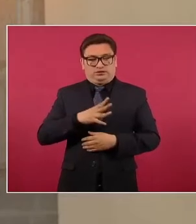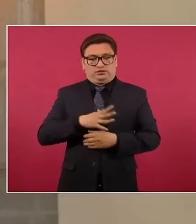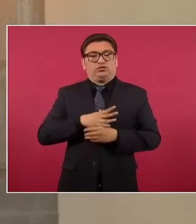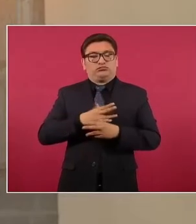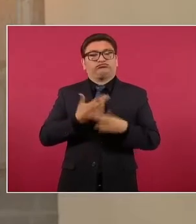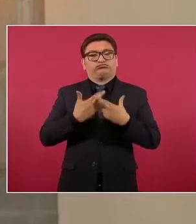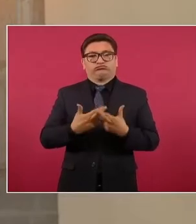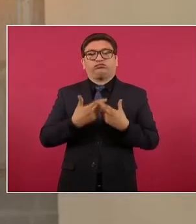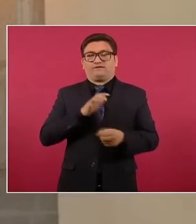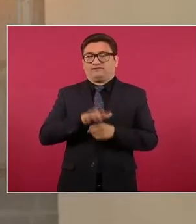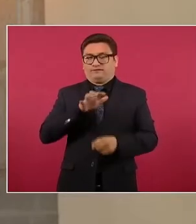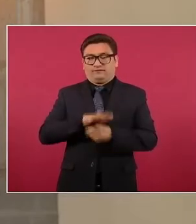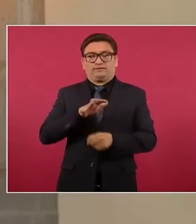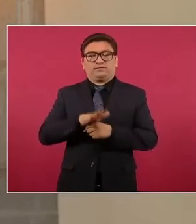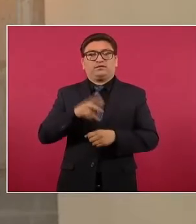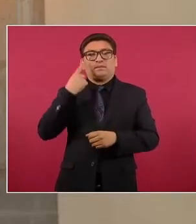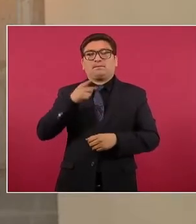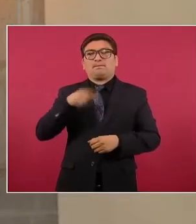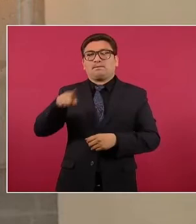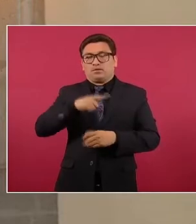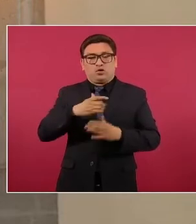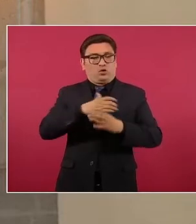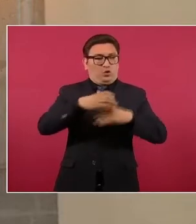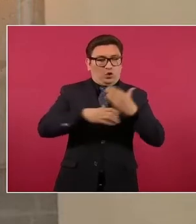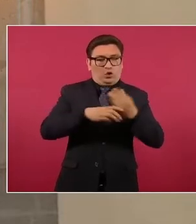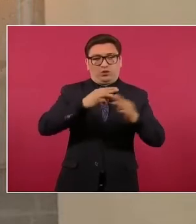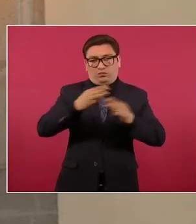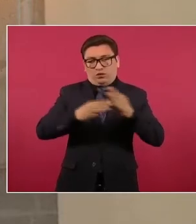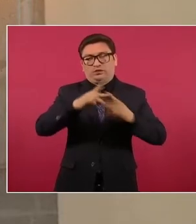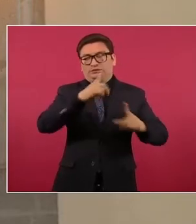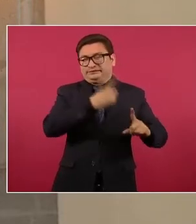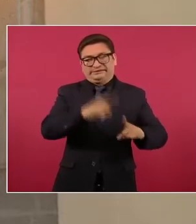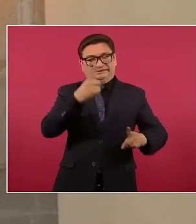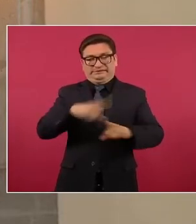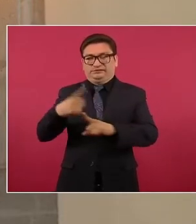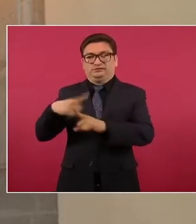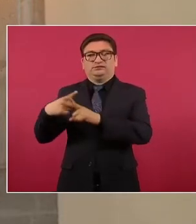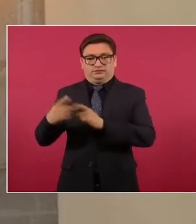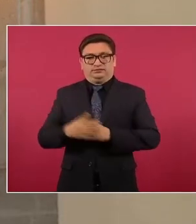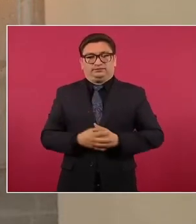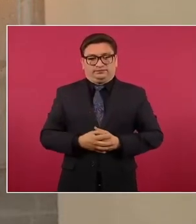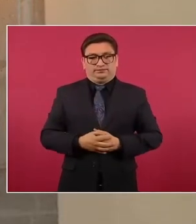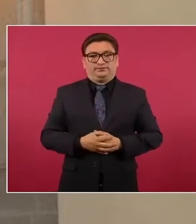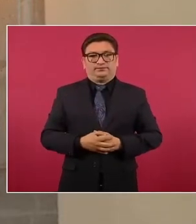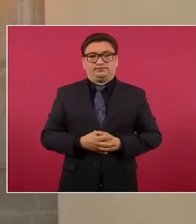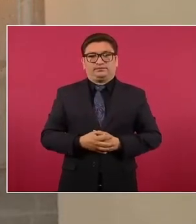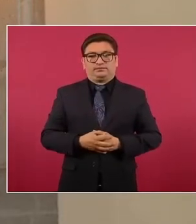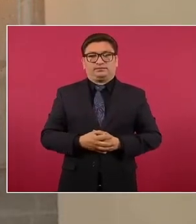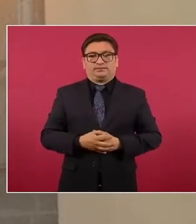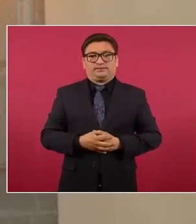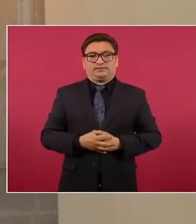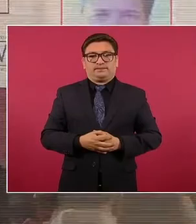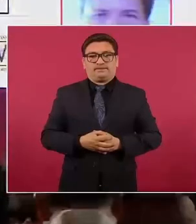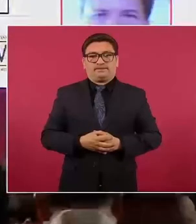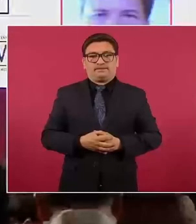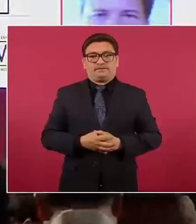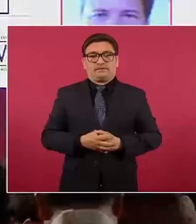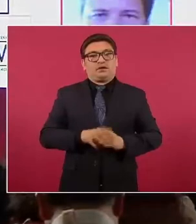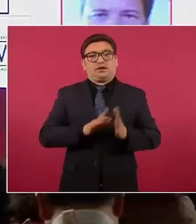con elementos, equipos y diferentes también